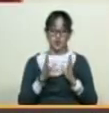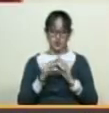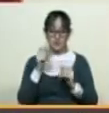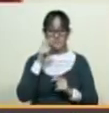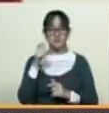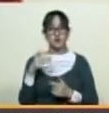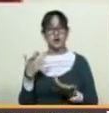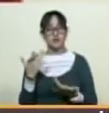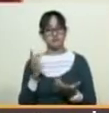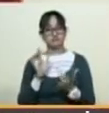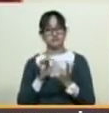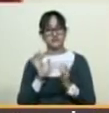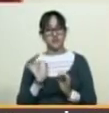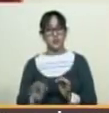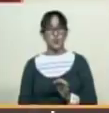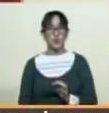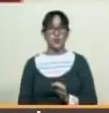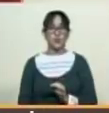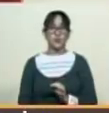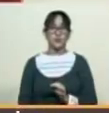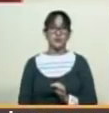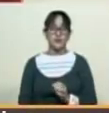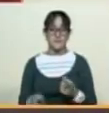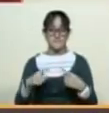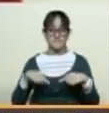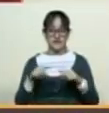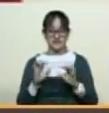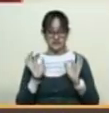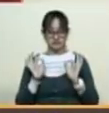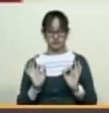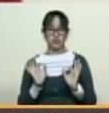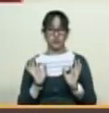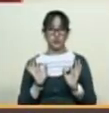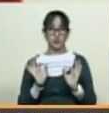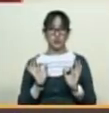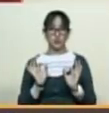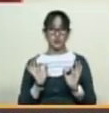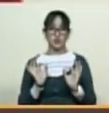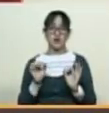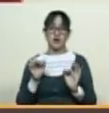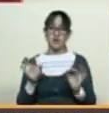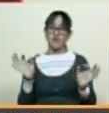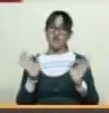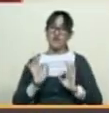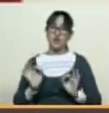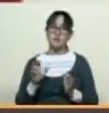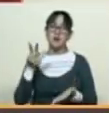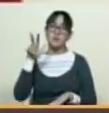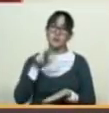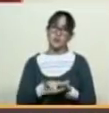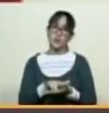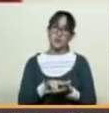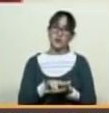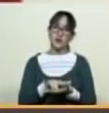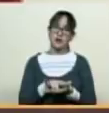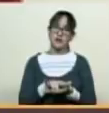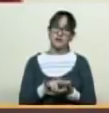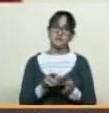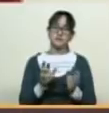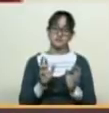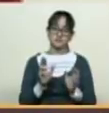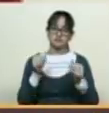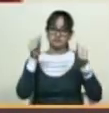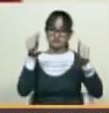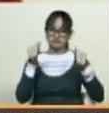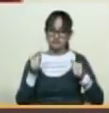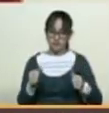esté contento y seguro y lo recuerde, que la mesa se constituye de esta manera. Lo aprobamos también para que sea un